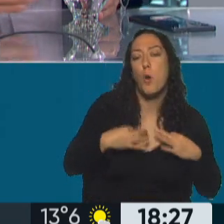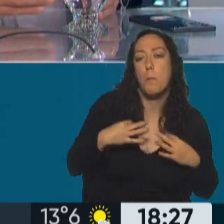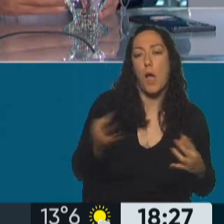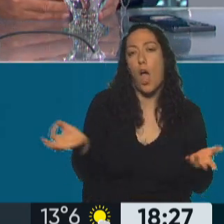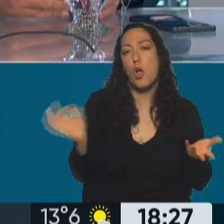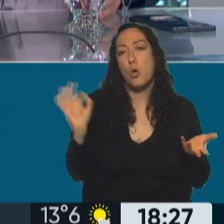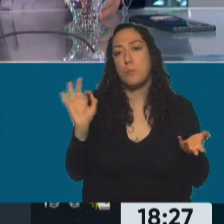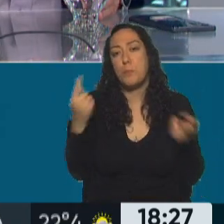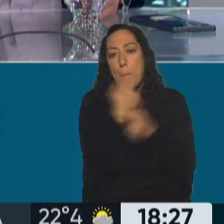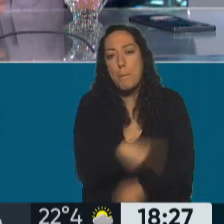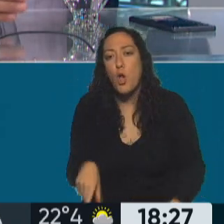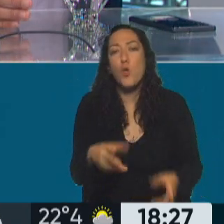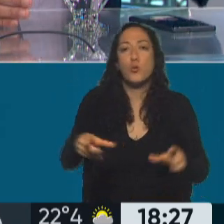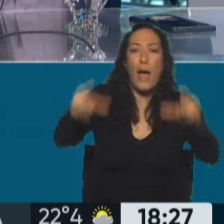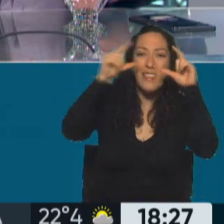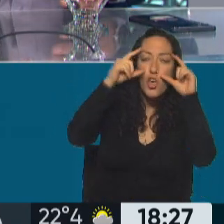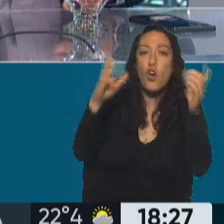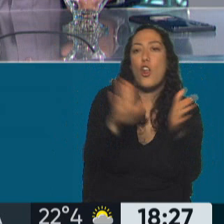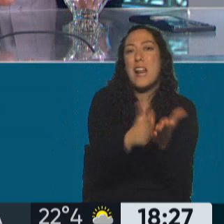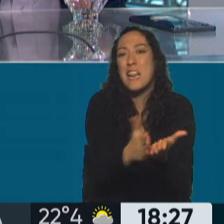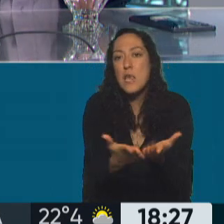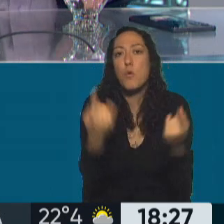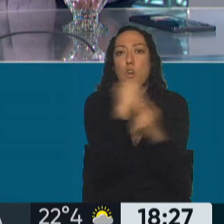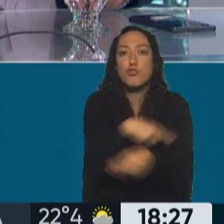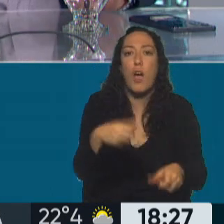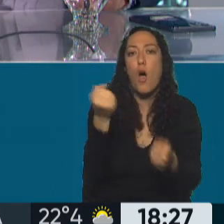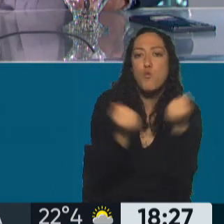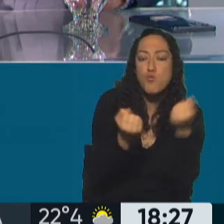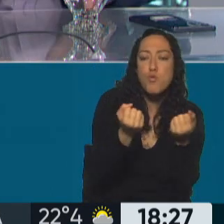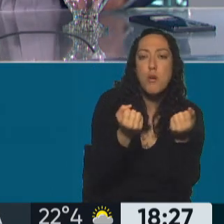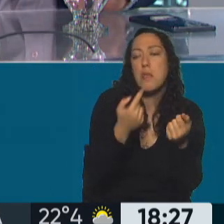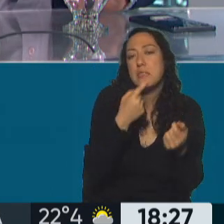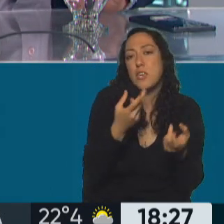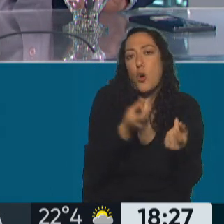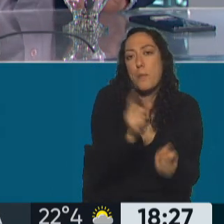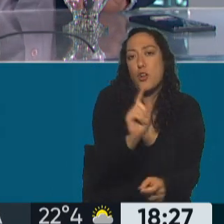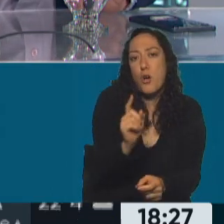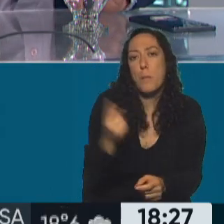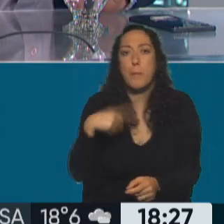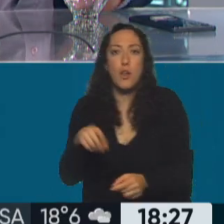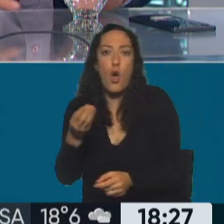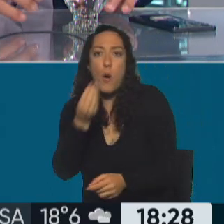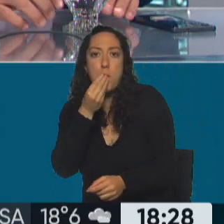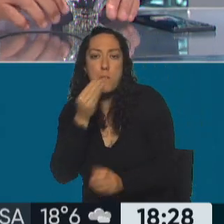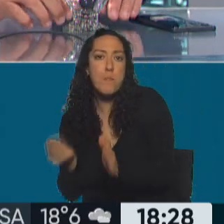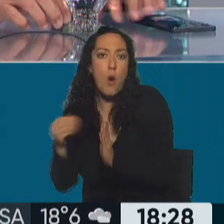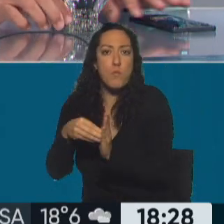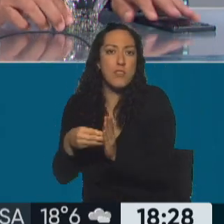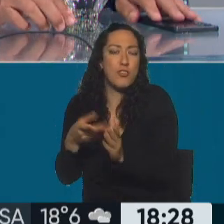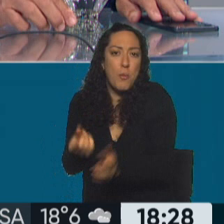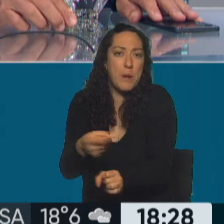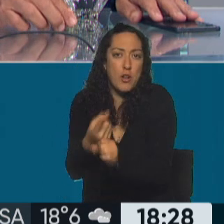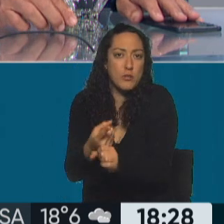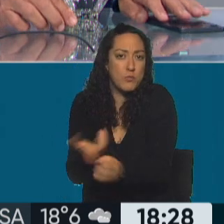remarca algún otro producto, un par de anteojos, un libro, un autoparte, la gente puede decir, no lo compro, pero el alimento no. Bueno, Fernández, el día